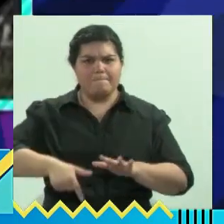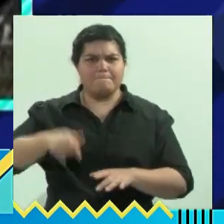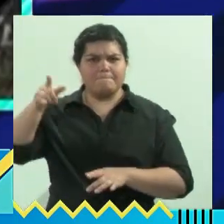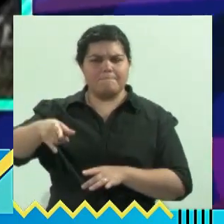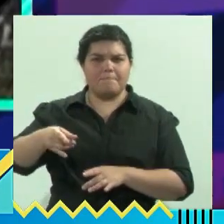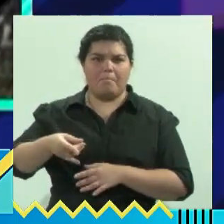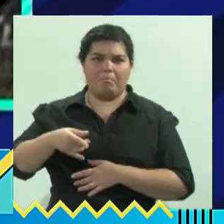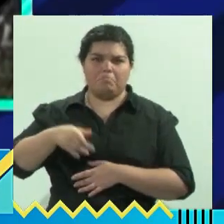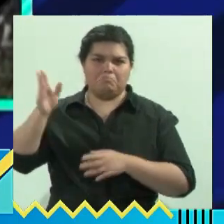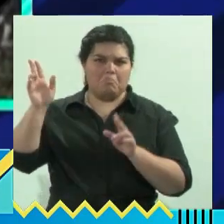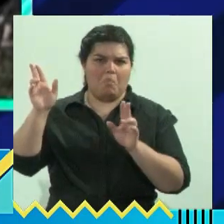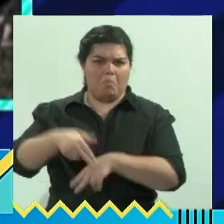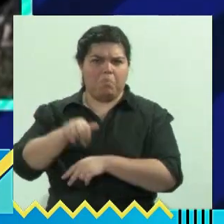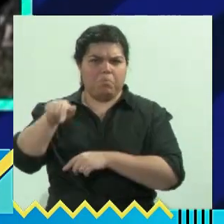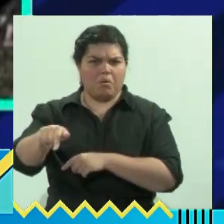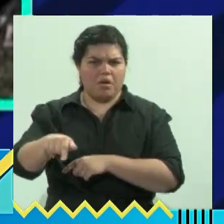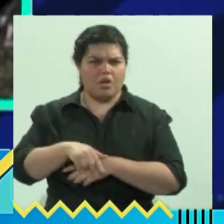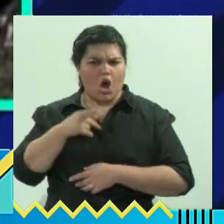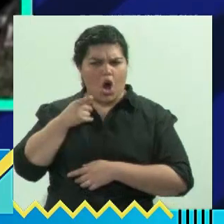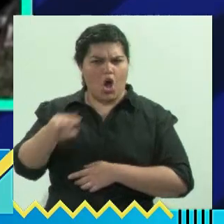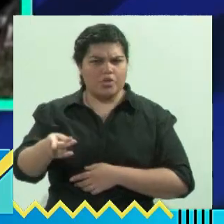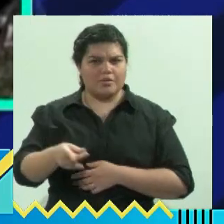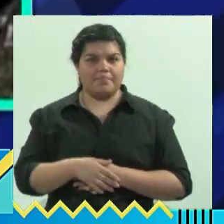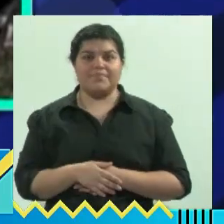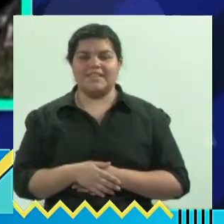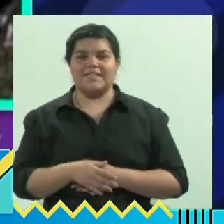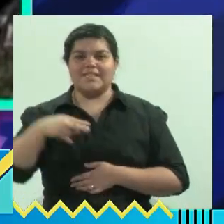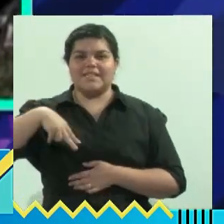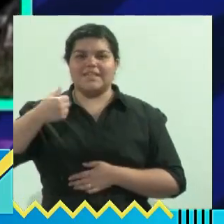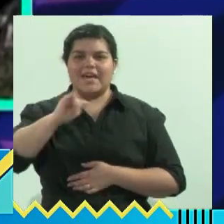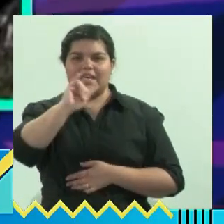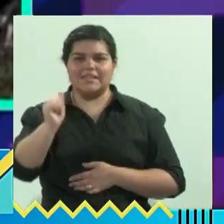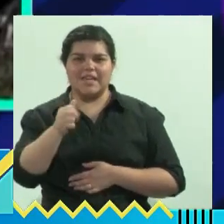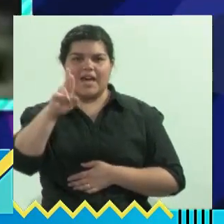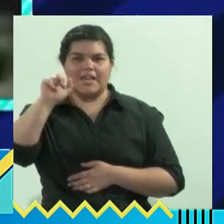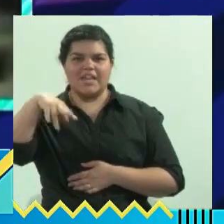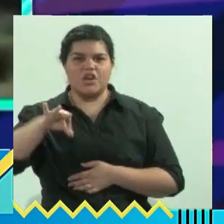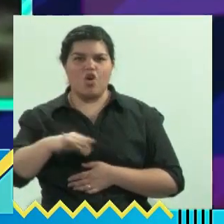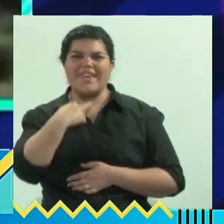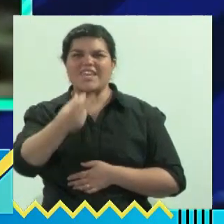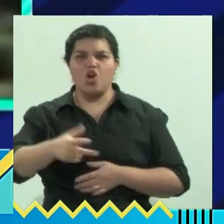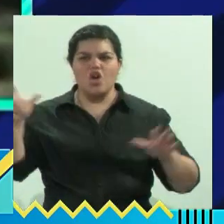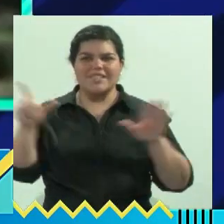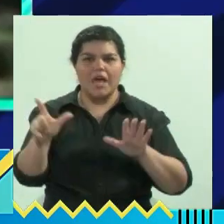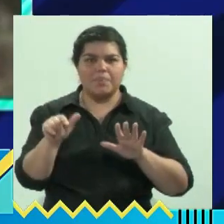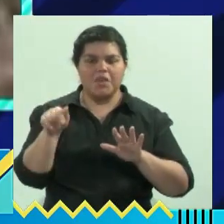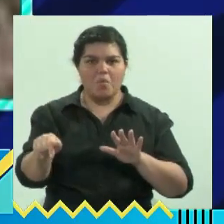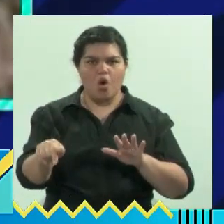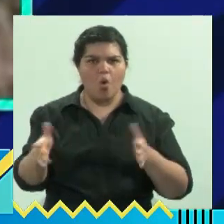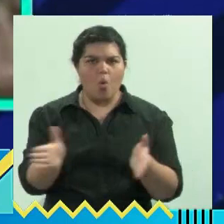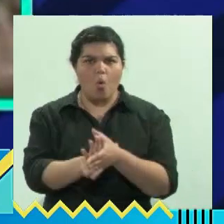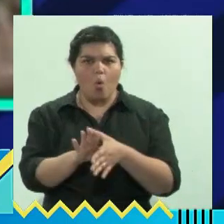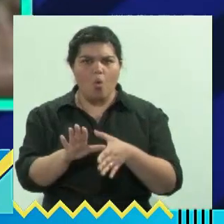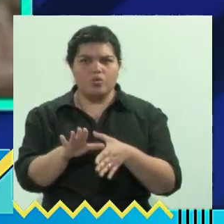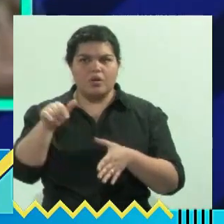va a tratar Nazareno Cruz y el Lobo. Nazareno es el séptimo hijo de una familia campesina. No cree en la maldición, ya que no se